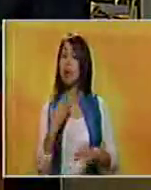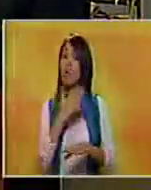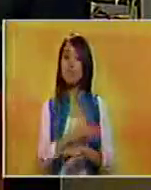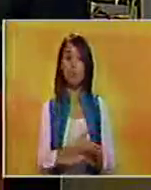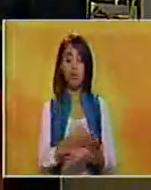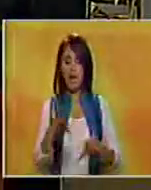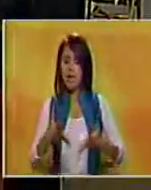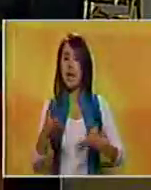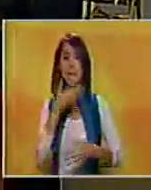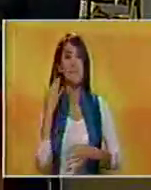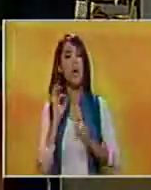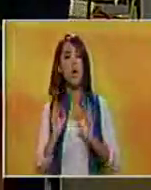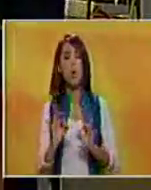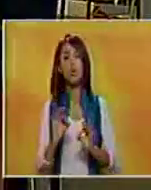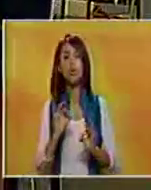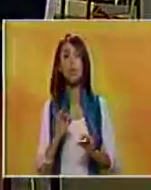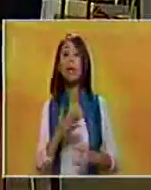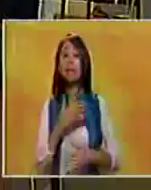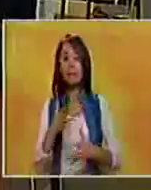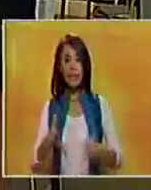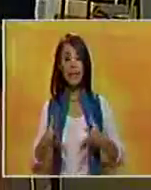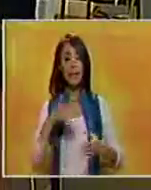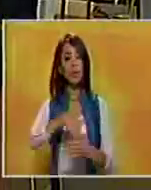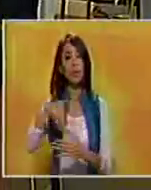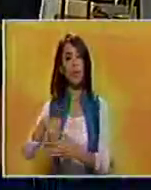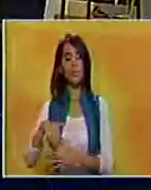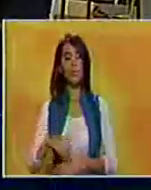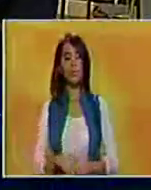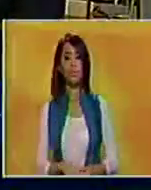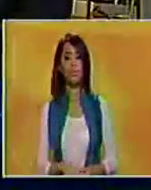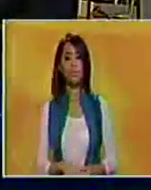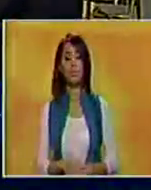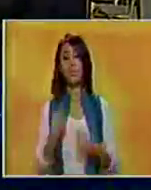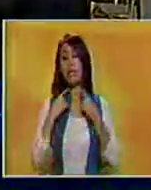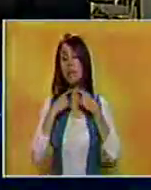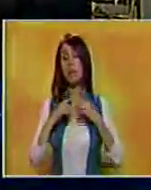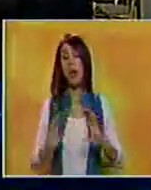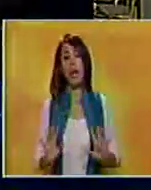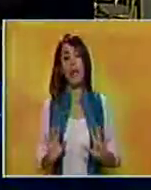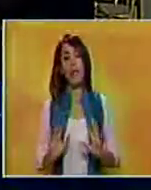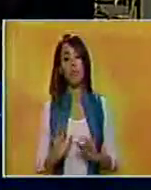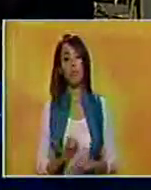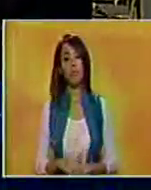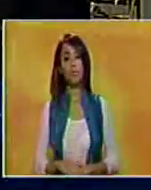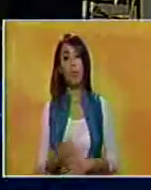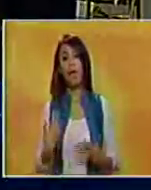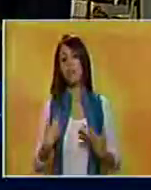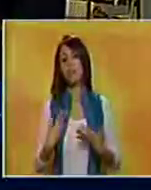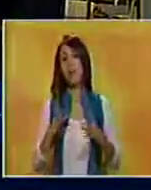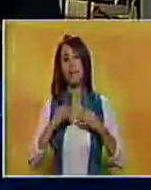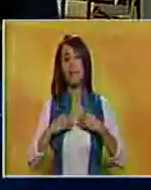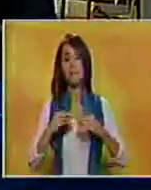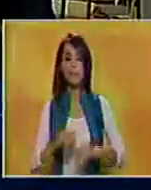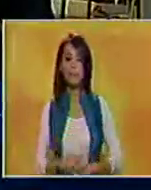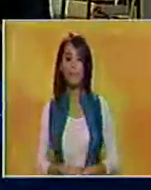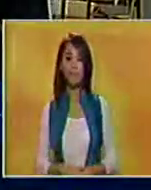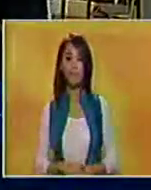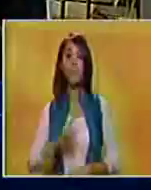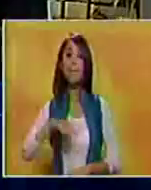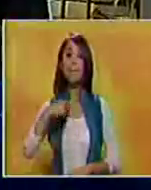el mejor, que gane el que tenga los votos. Y que el que pierda gallardamente lo reconozca.